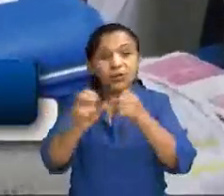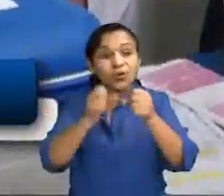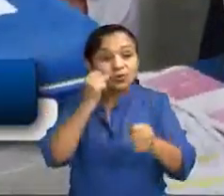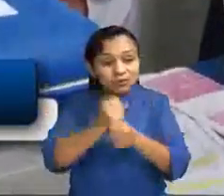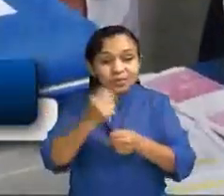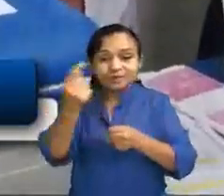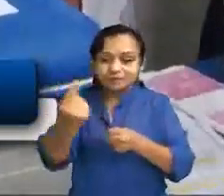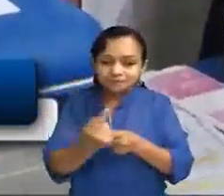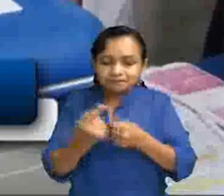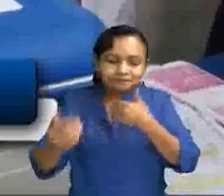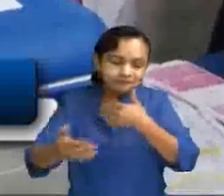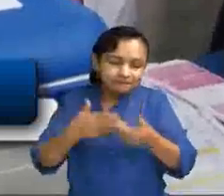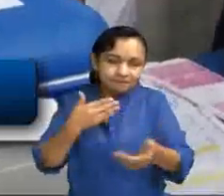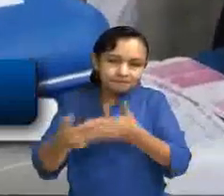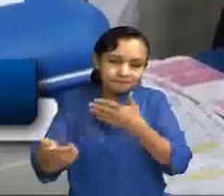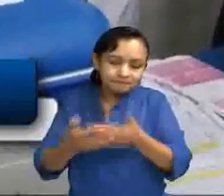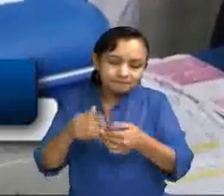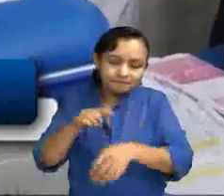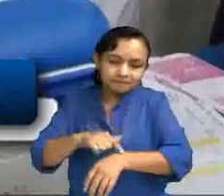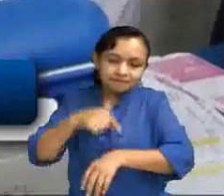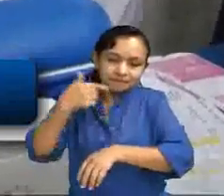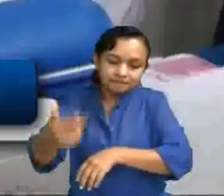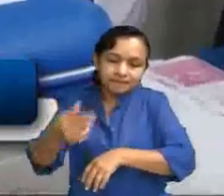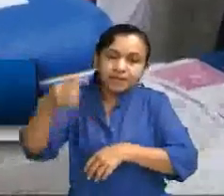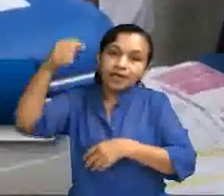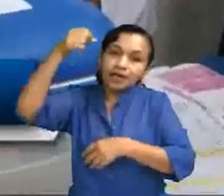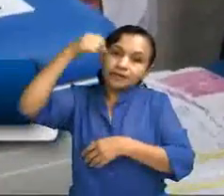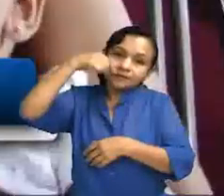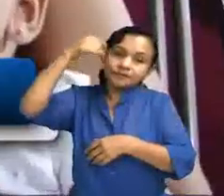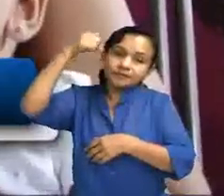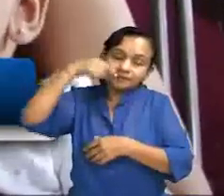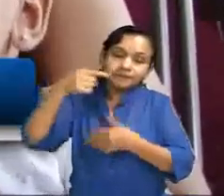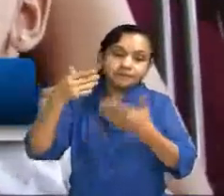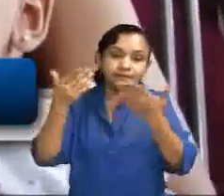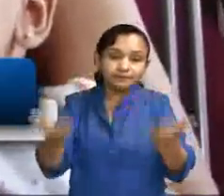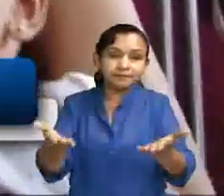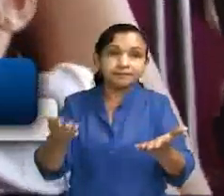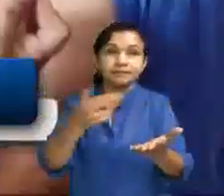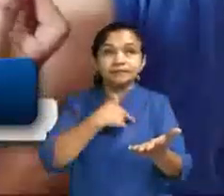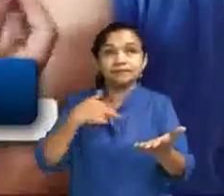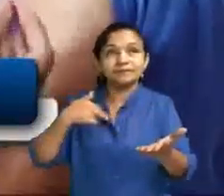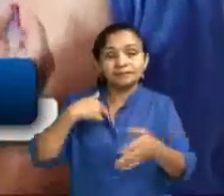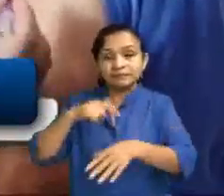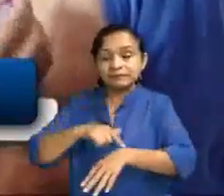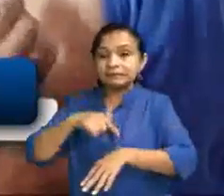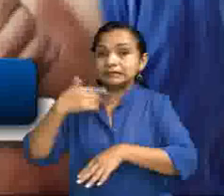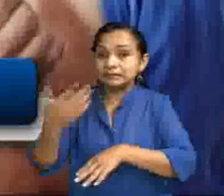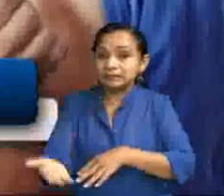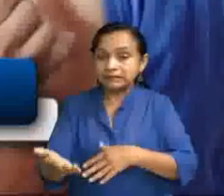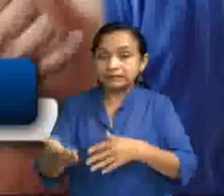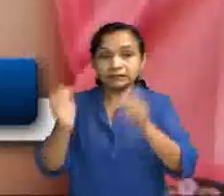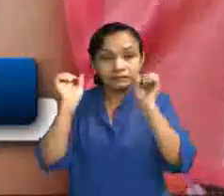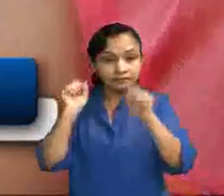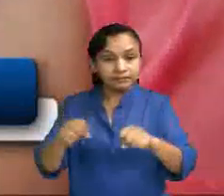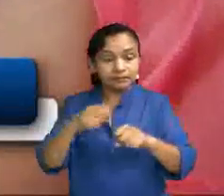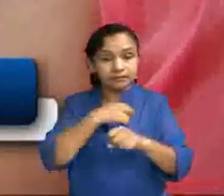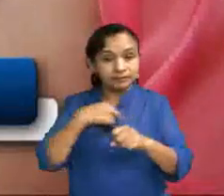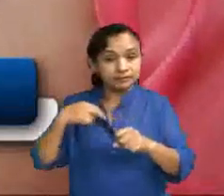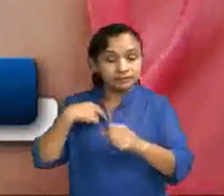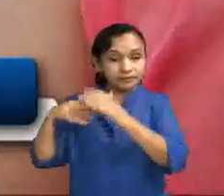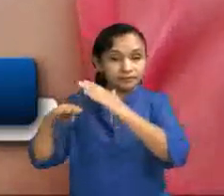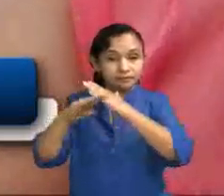Entonces iniciamos el esquema tardío. ¿Y con ese esquema de vacuna que ustedes le aplican tardíamente, logra erradicarse